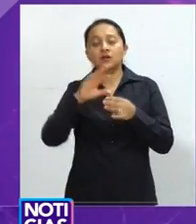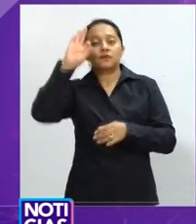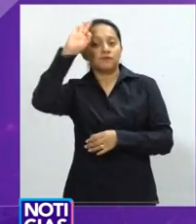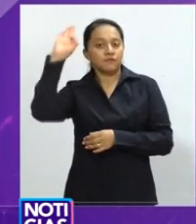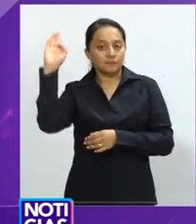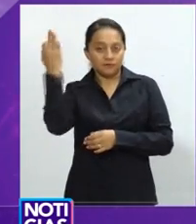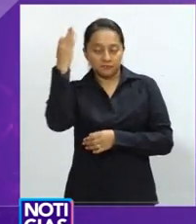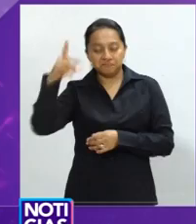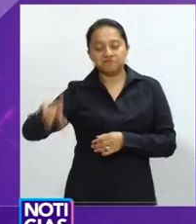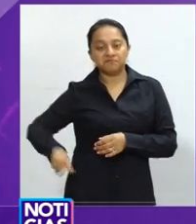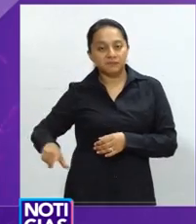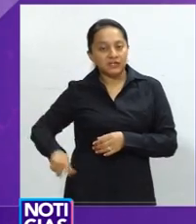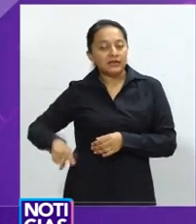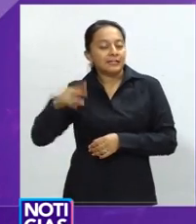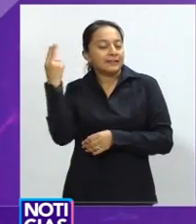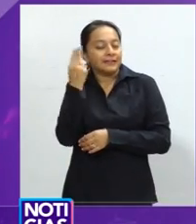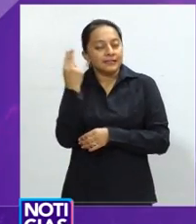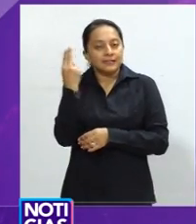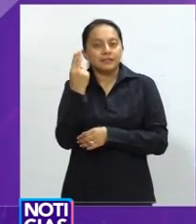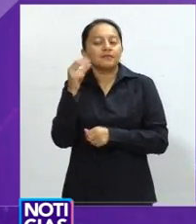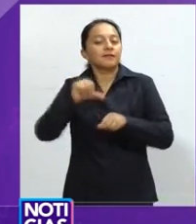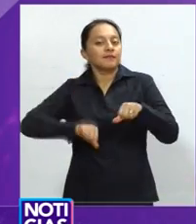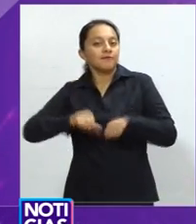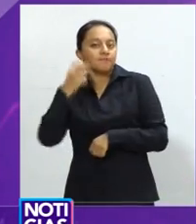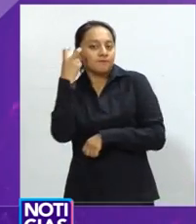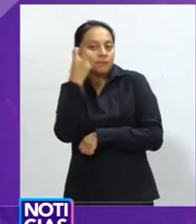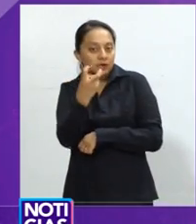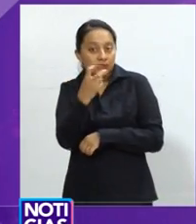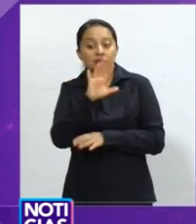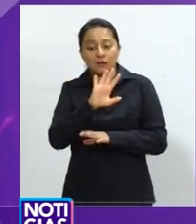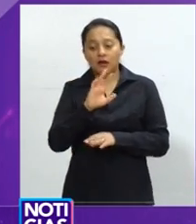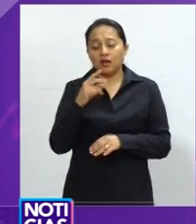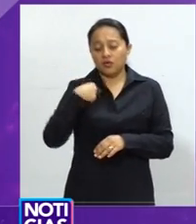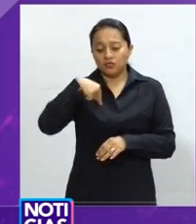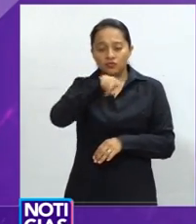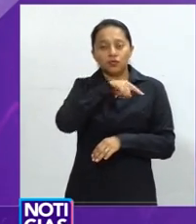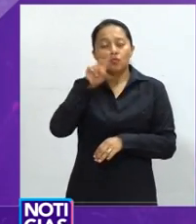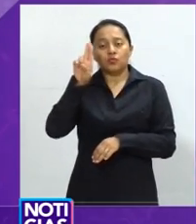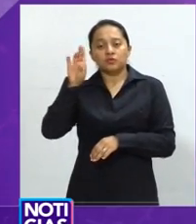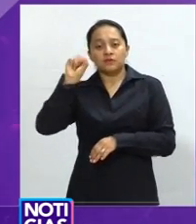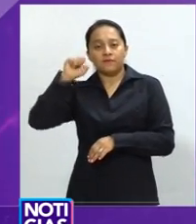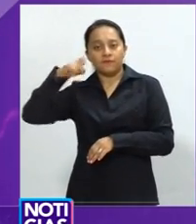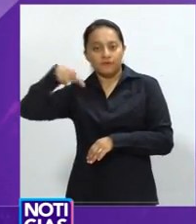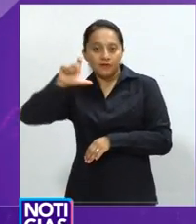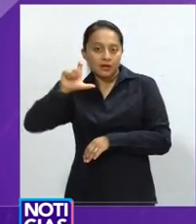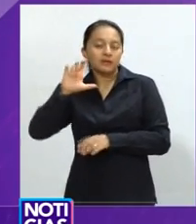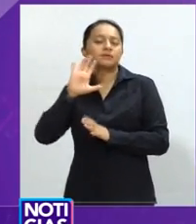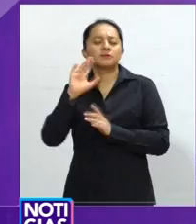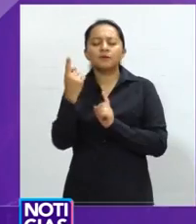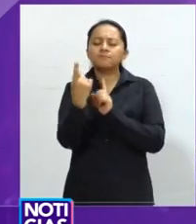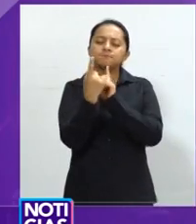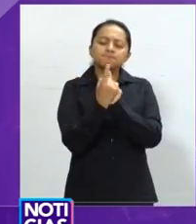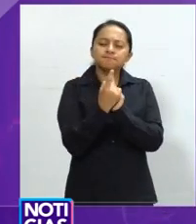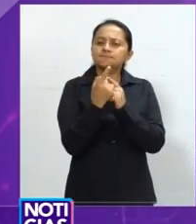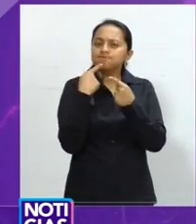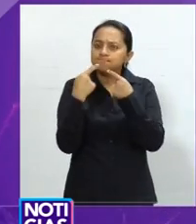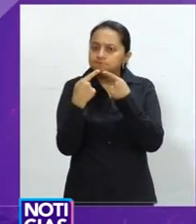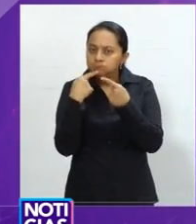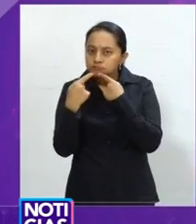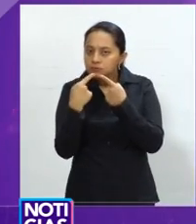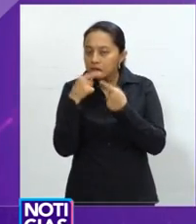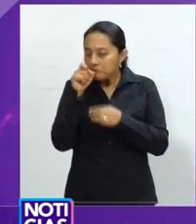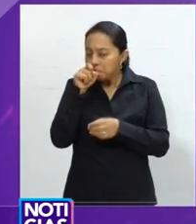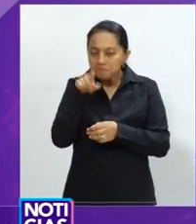como lo que es el marqués que es donde traemos una mayor presión por la mancha urbana que se ha incrementado